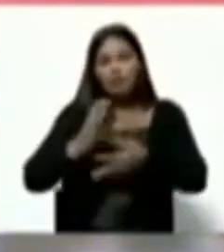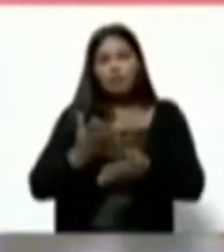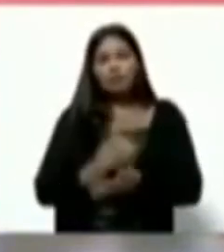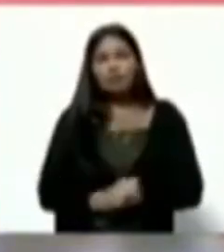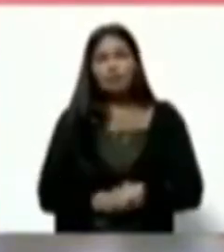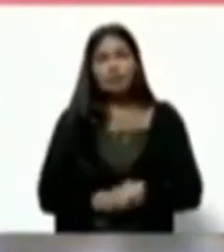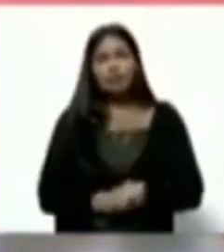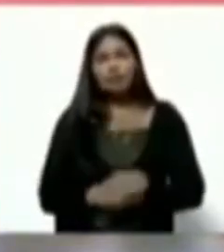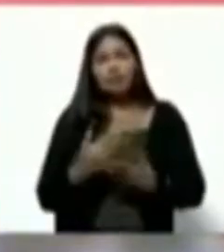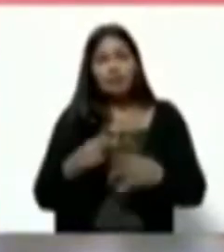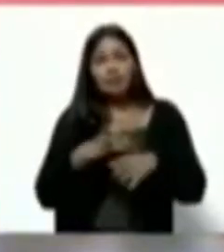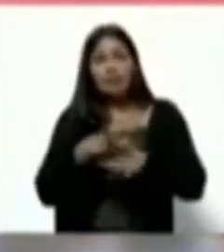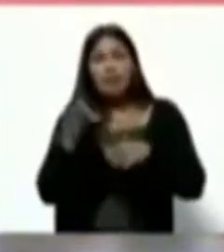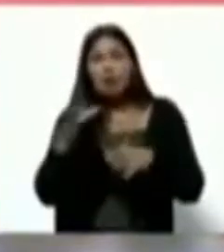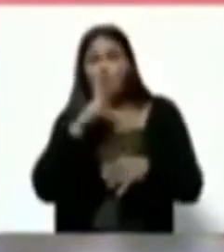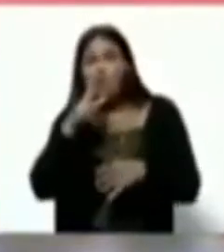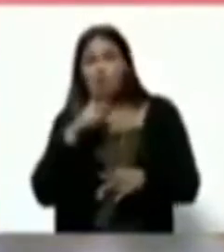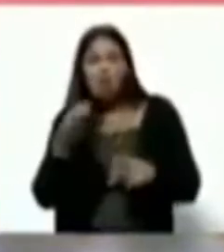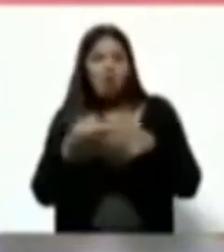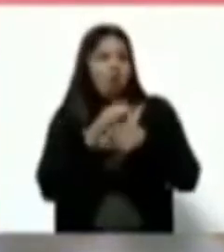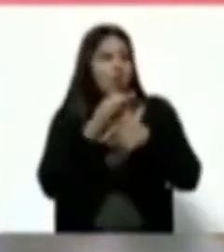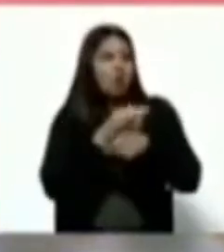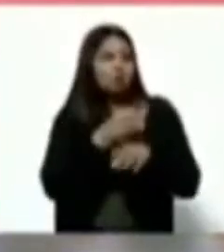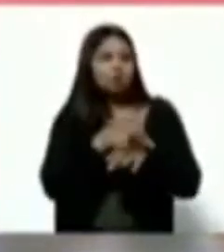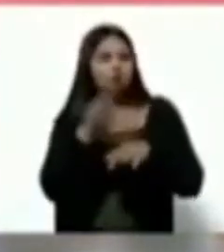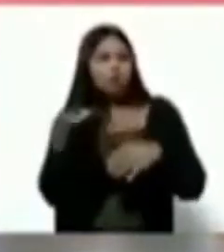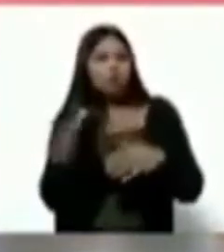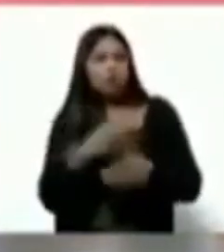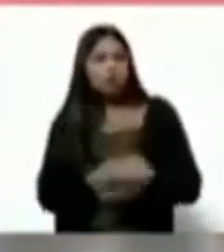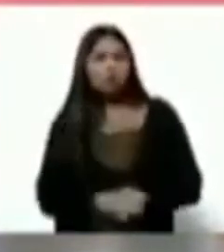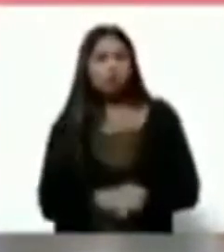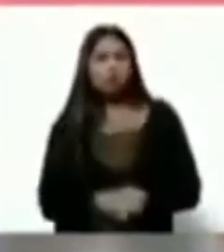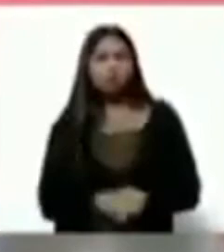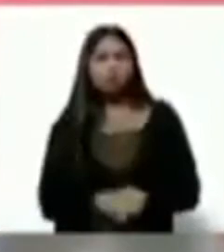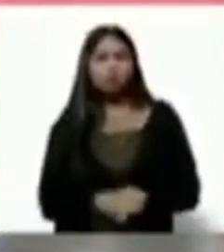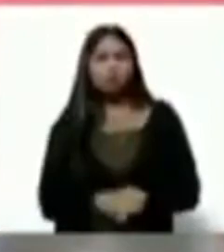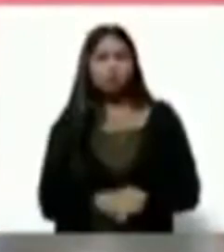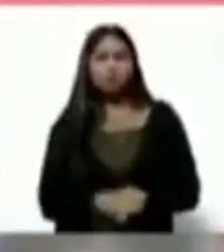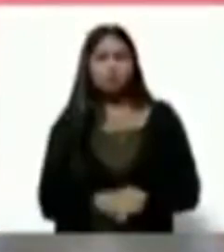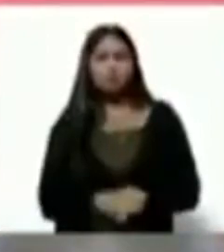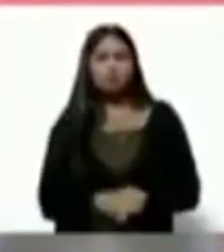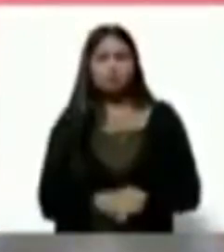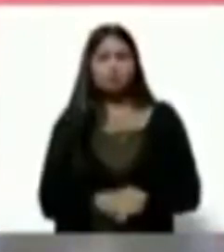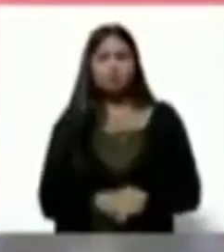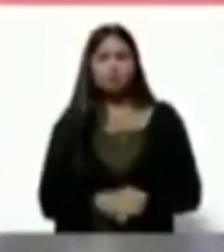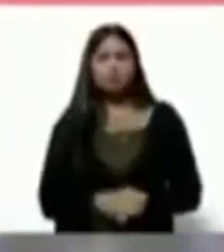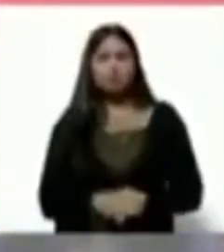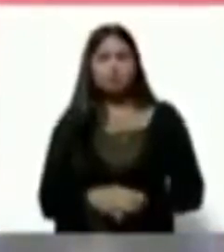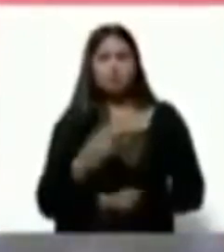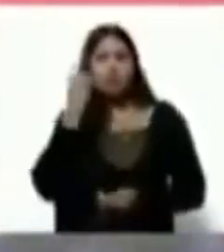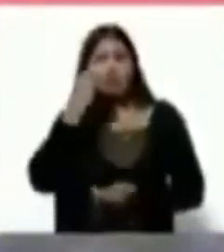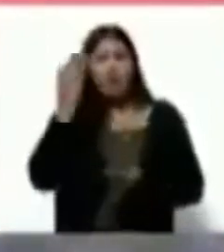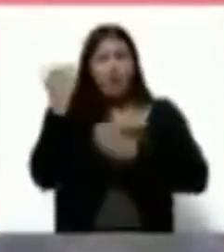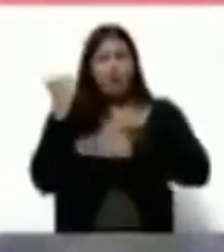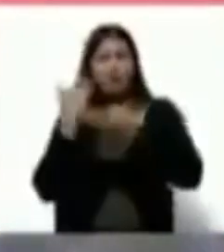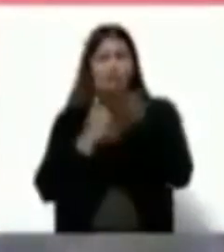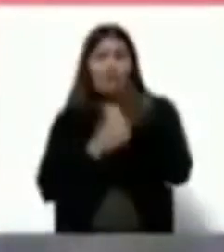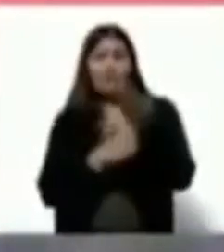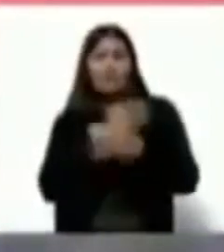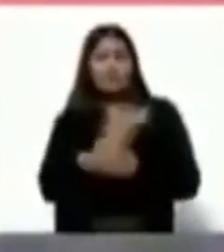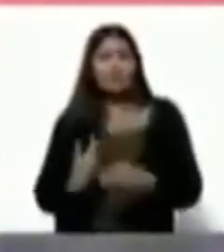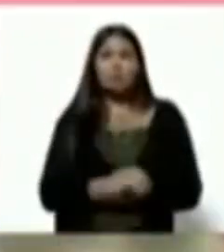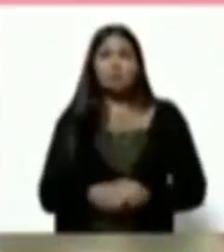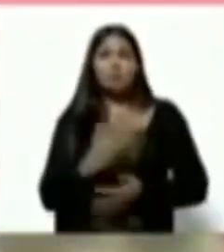las herencias que hace ese terrible gobierno de Iván Duque y el presidente y el expresidente Uribe, que es lo